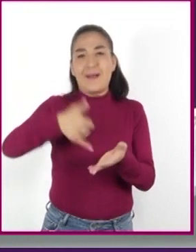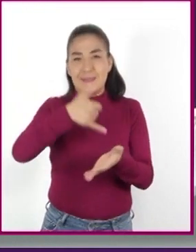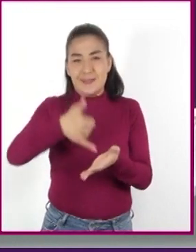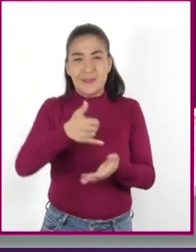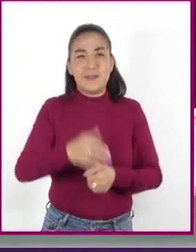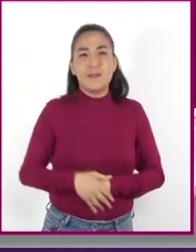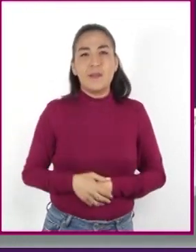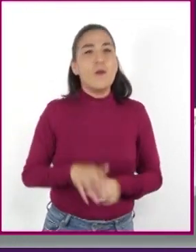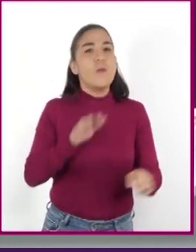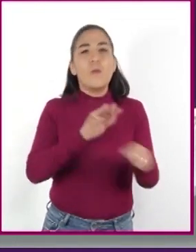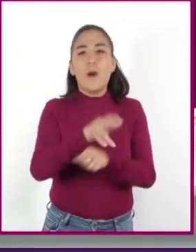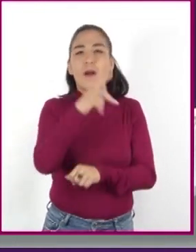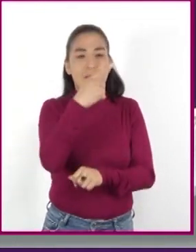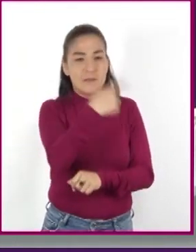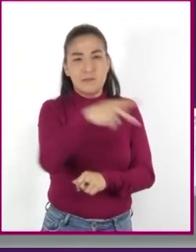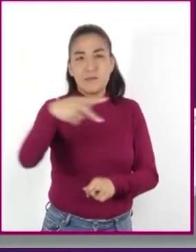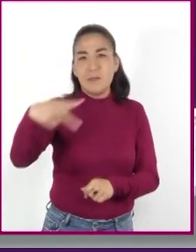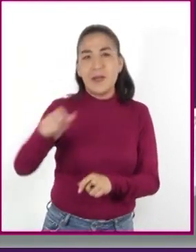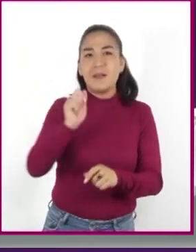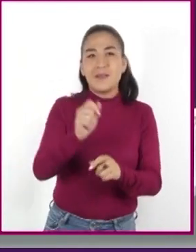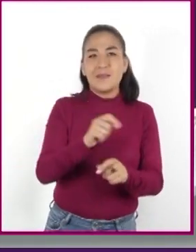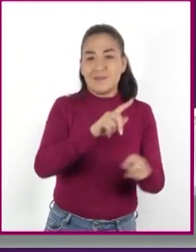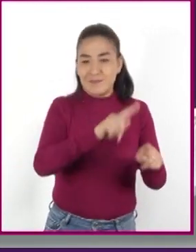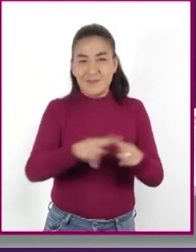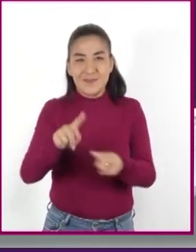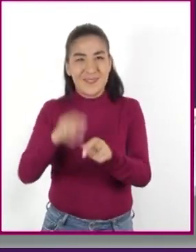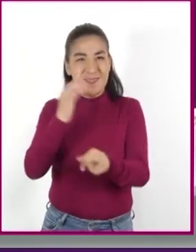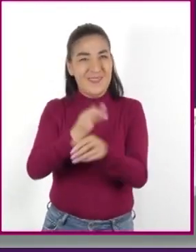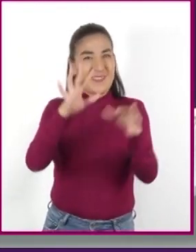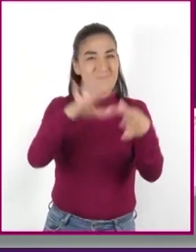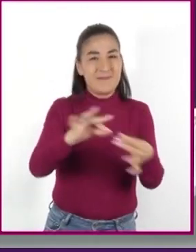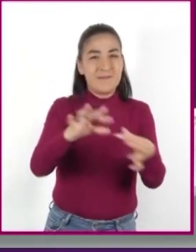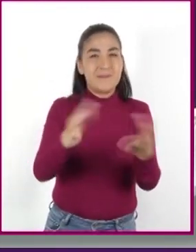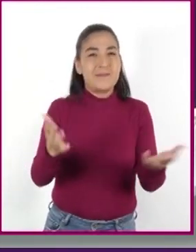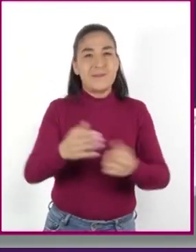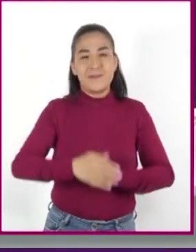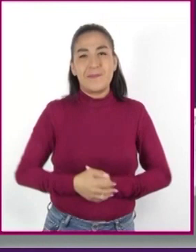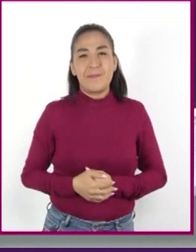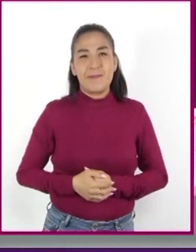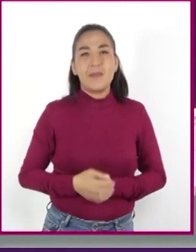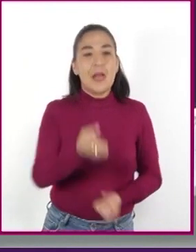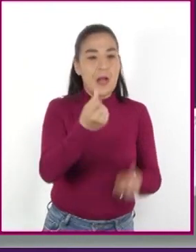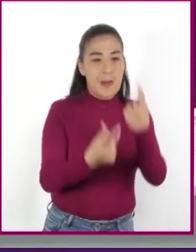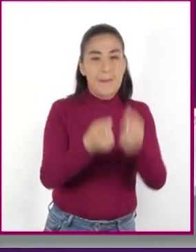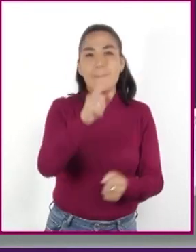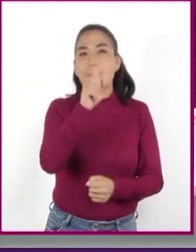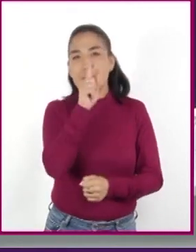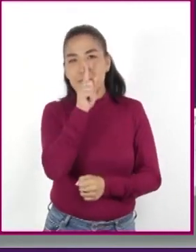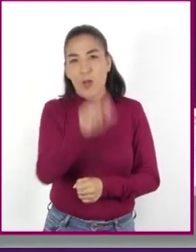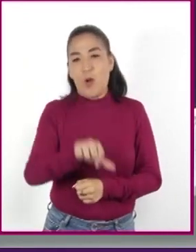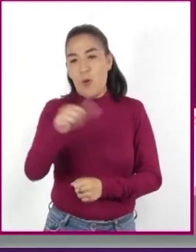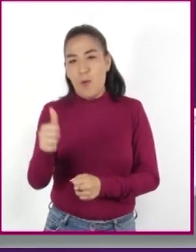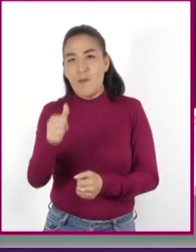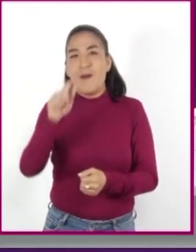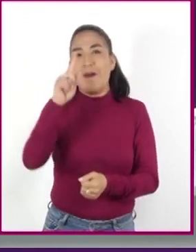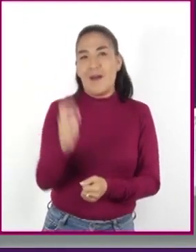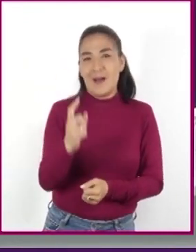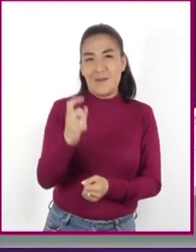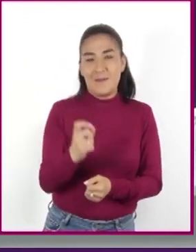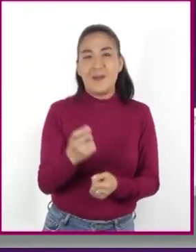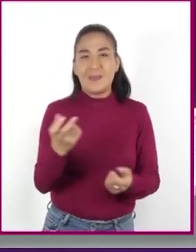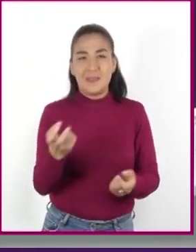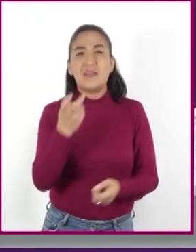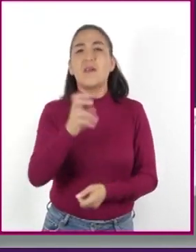¿Cuál es el estado de agregación de los ingredientes? Si se dan cuenta, algunos son sólidos y otros líquidos.